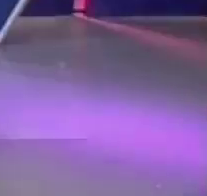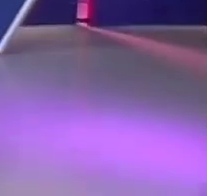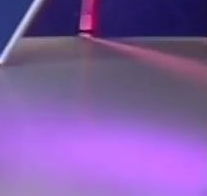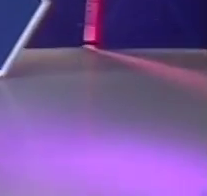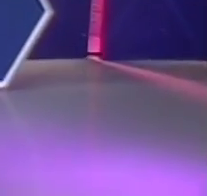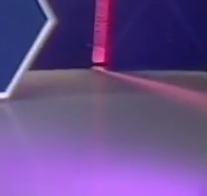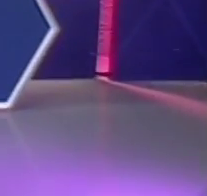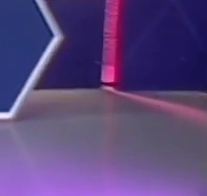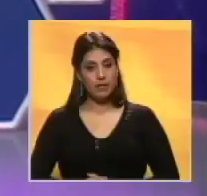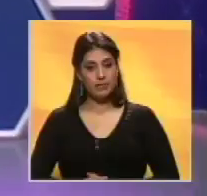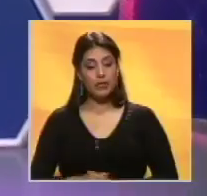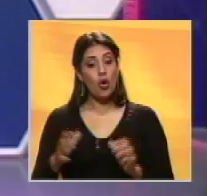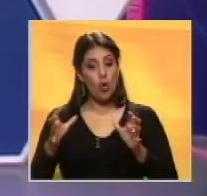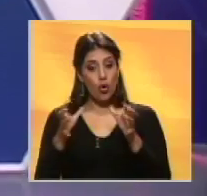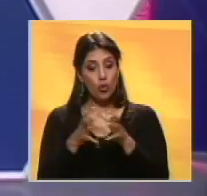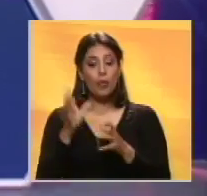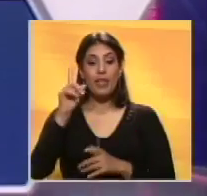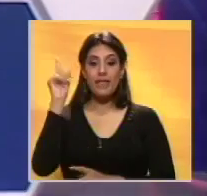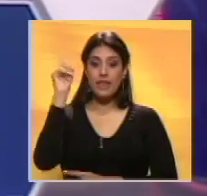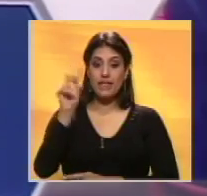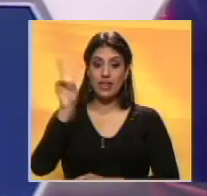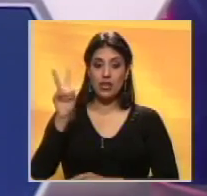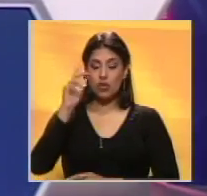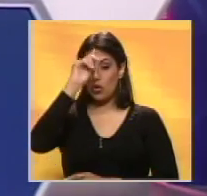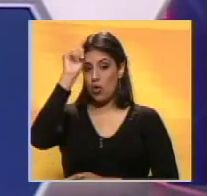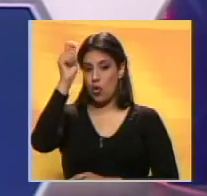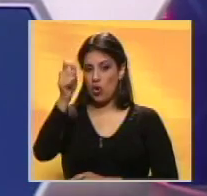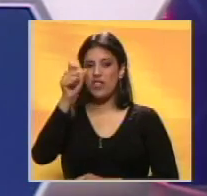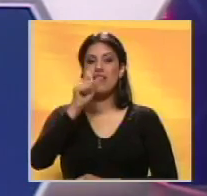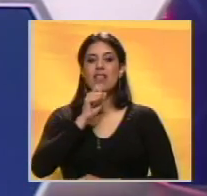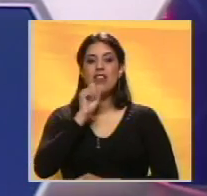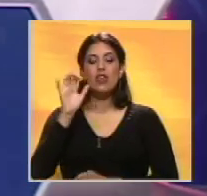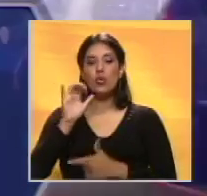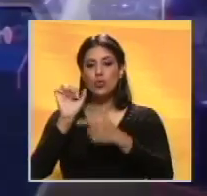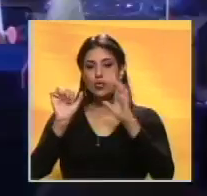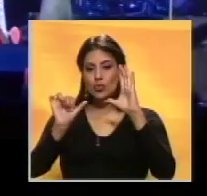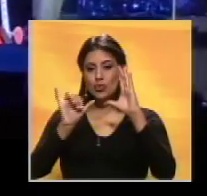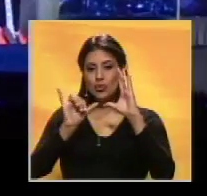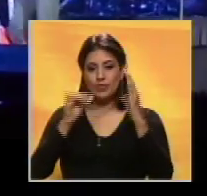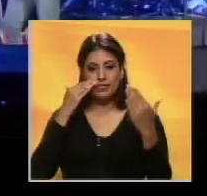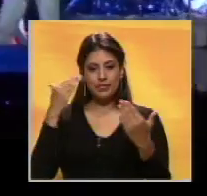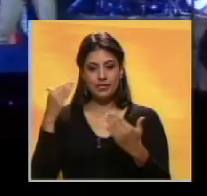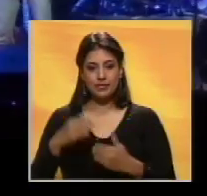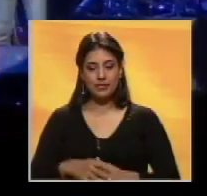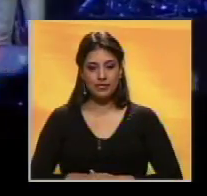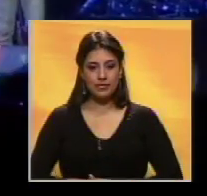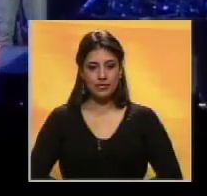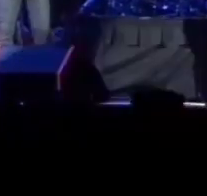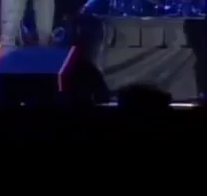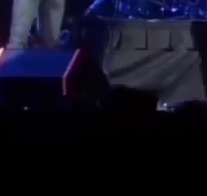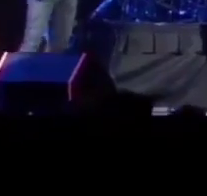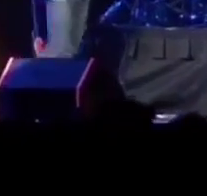La agrupación Zen Garden está lista para venir a Venezuela a rendirle tributo a YouTube.